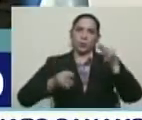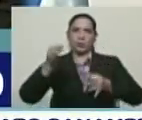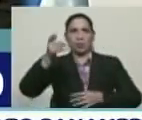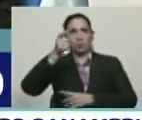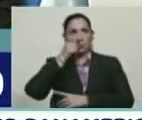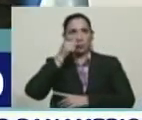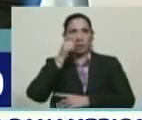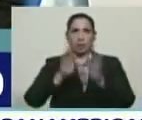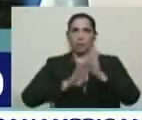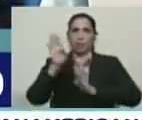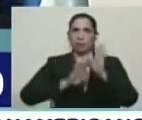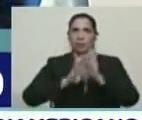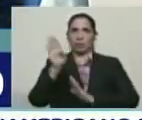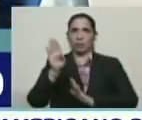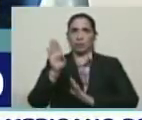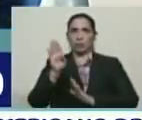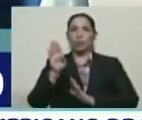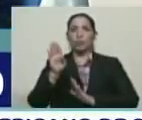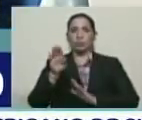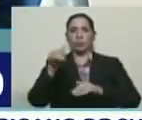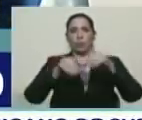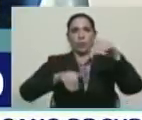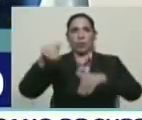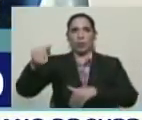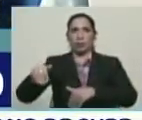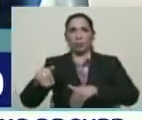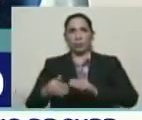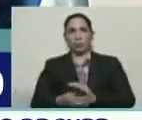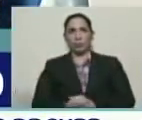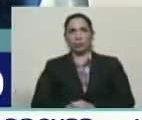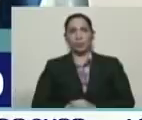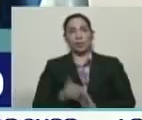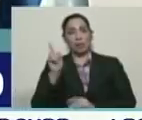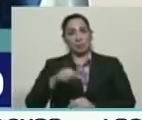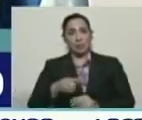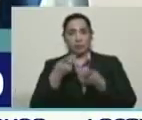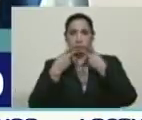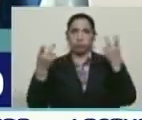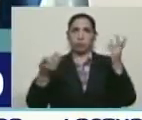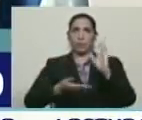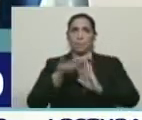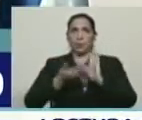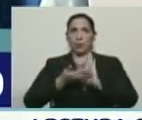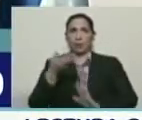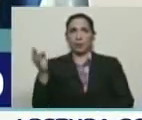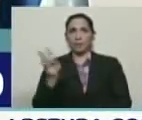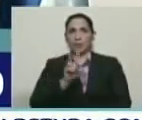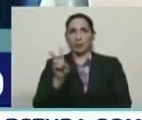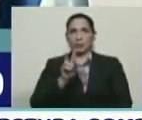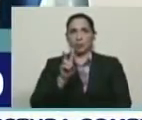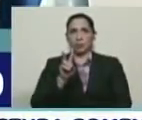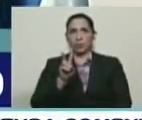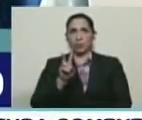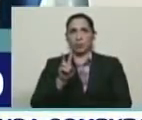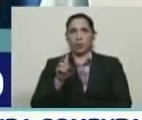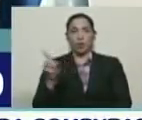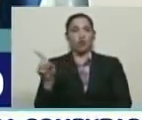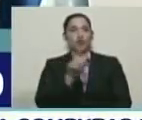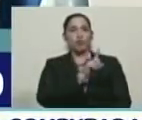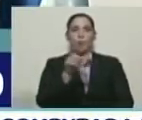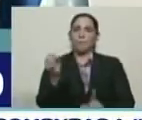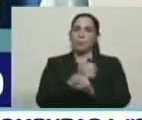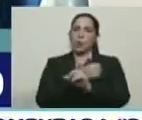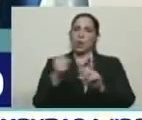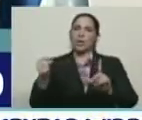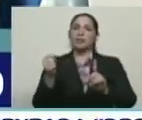el desarrollo de la jornada electoral, que demostrará al mundo algo muy importante. En Venezuela, la no violencia se va a imponer.